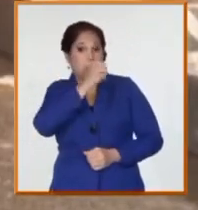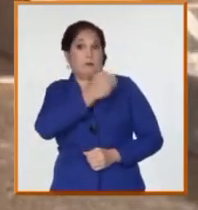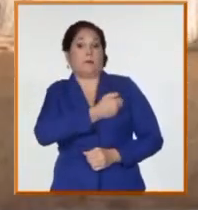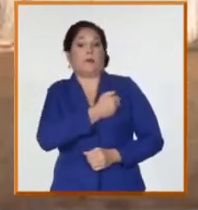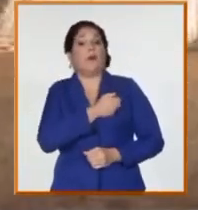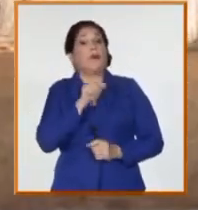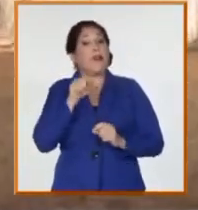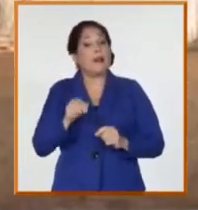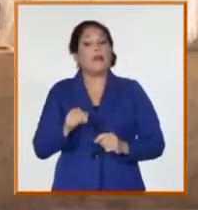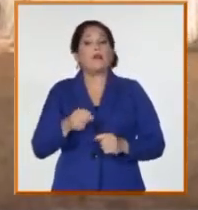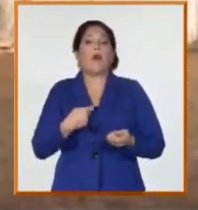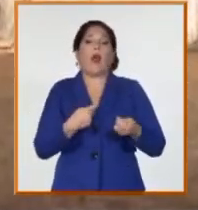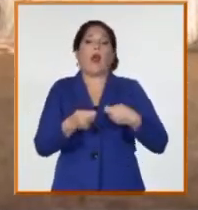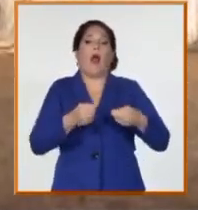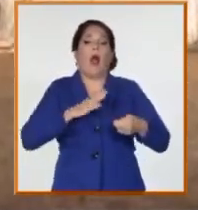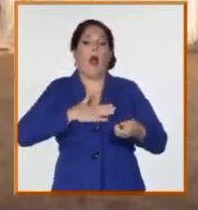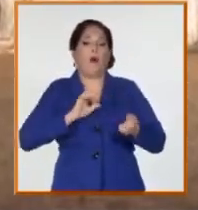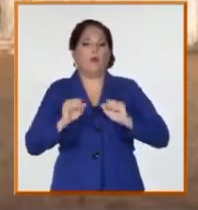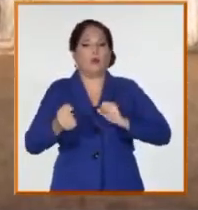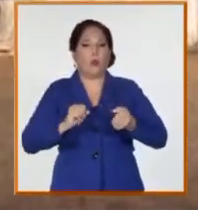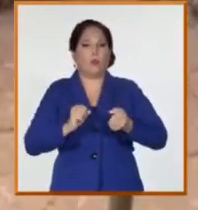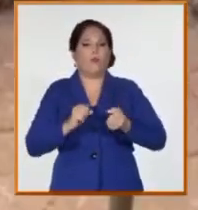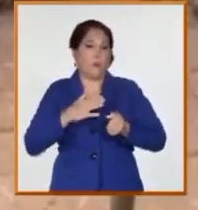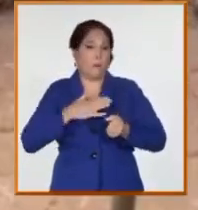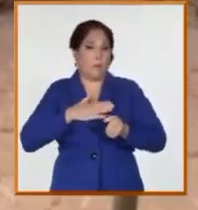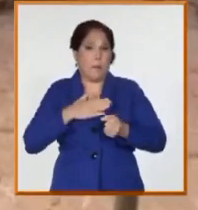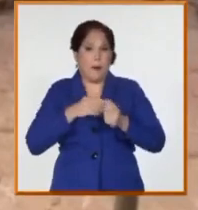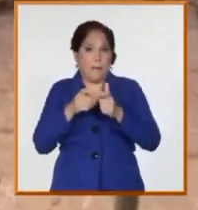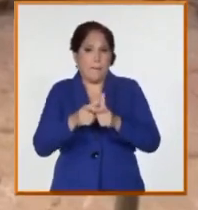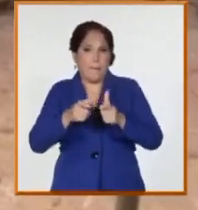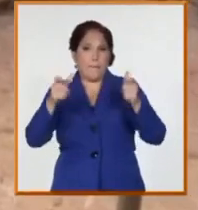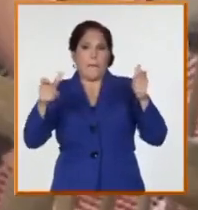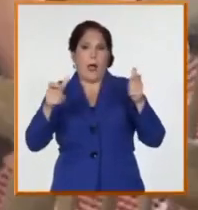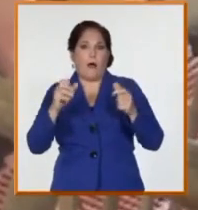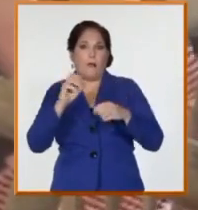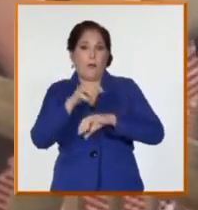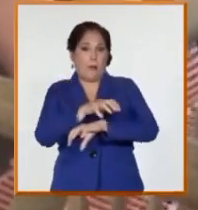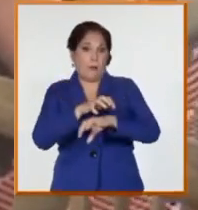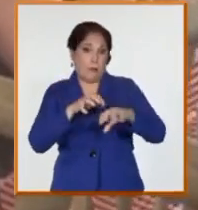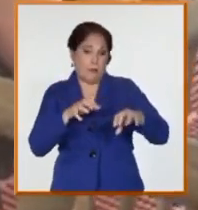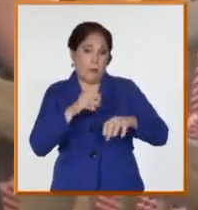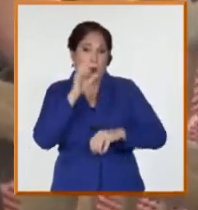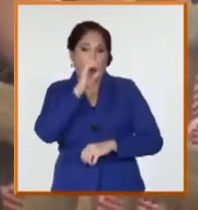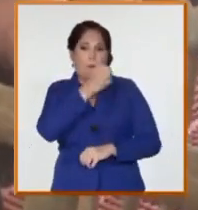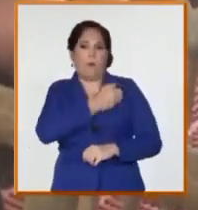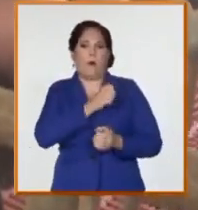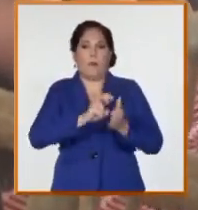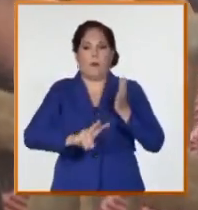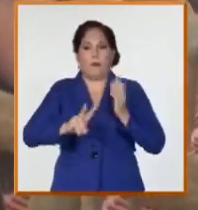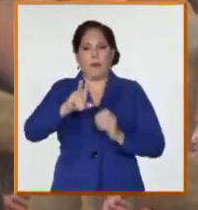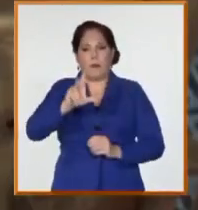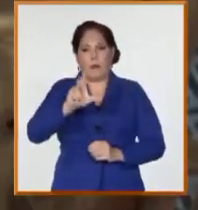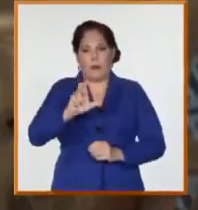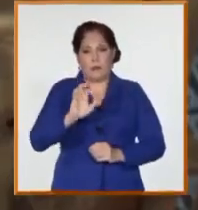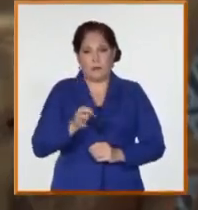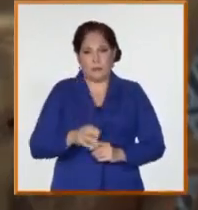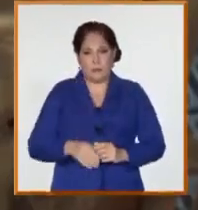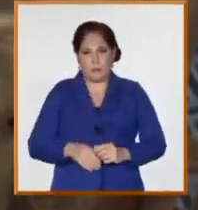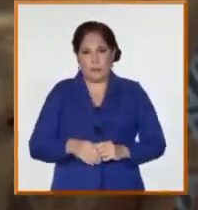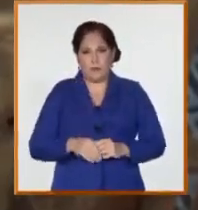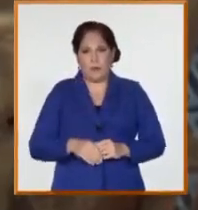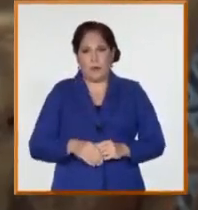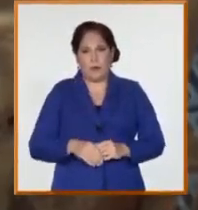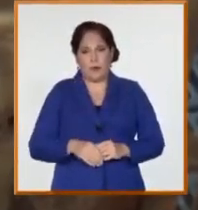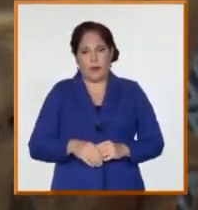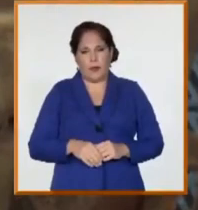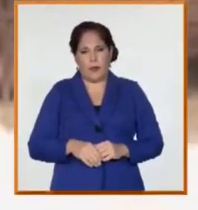de la estrategia de autogestión del territorio para aumentar la masa proteica per cápita en la provincia de Villa Clara Sandra Cristina especial